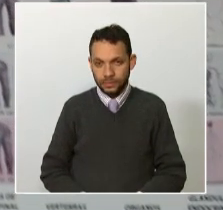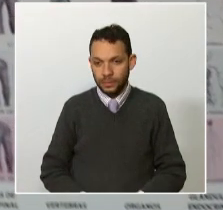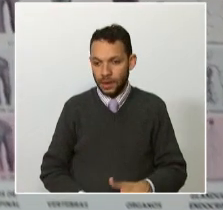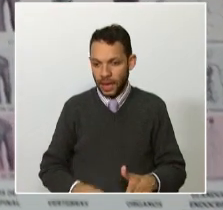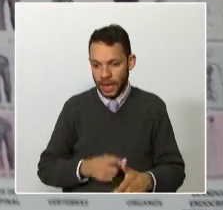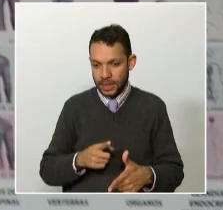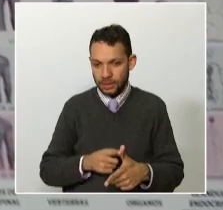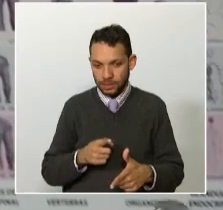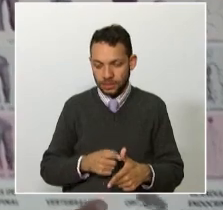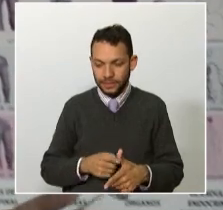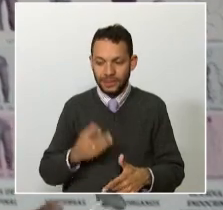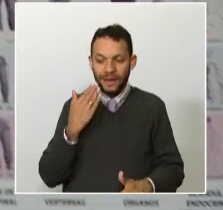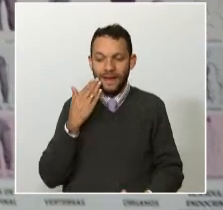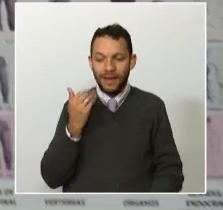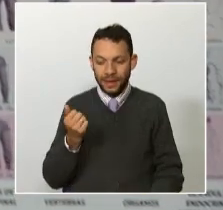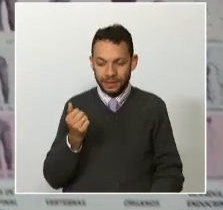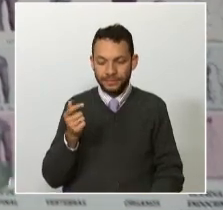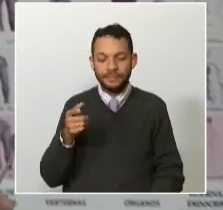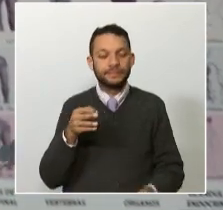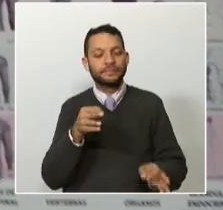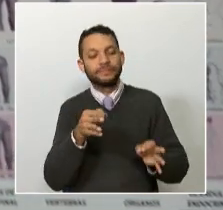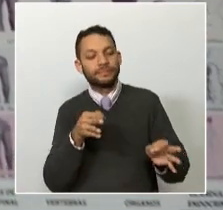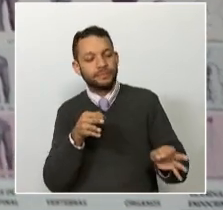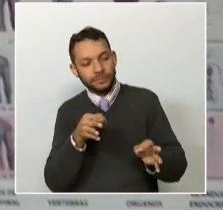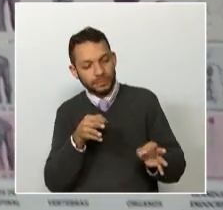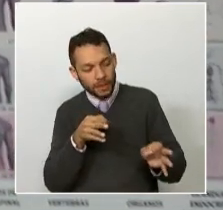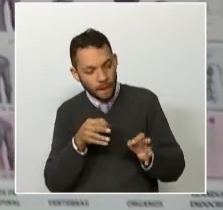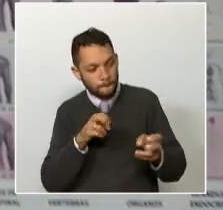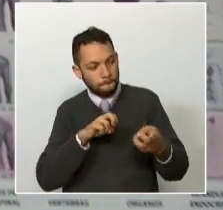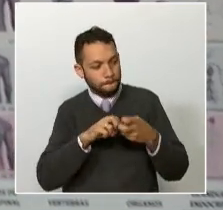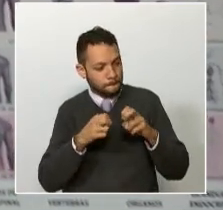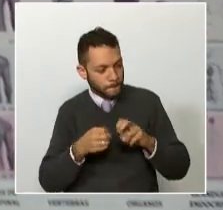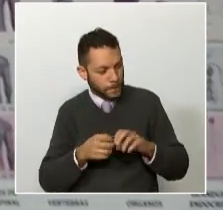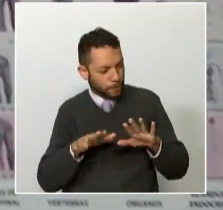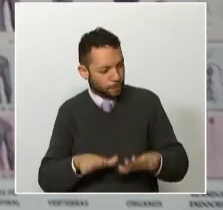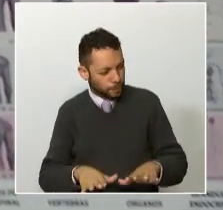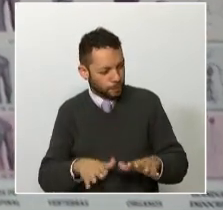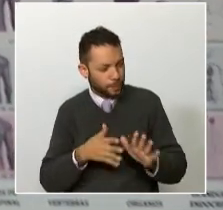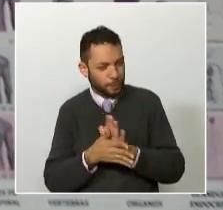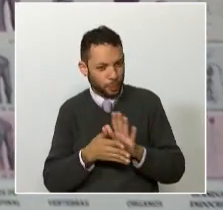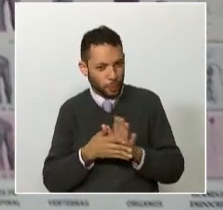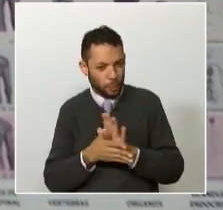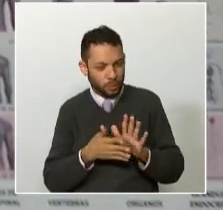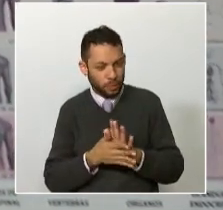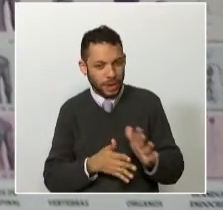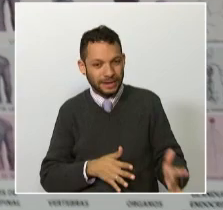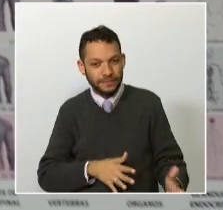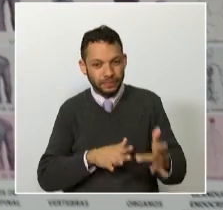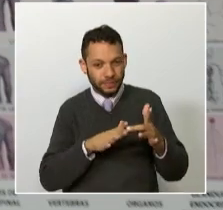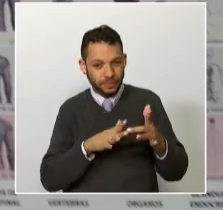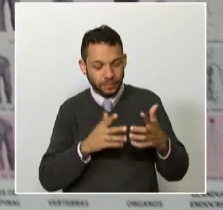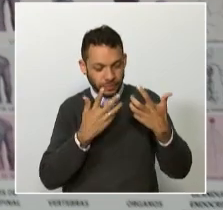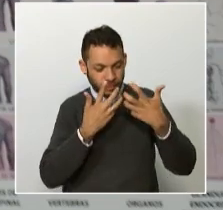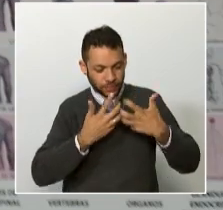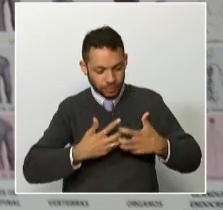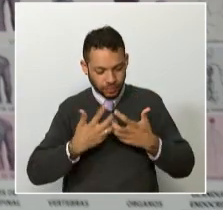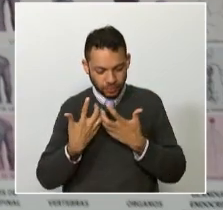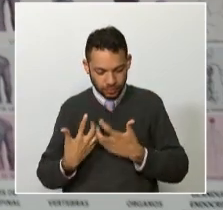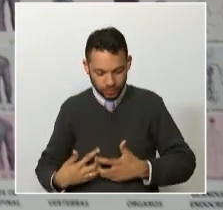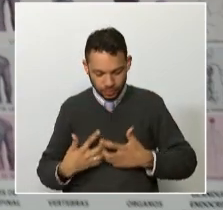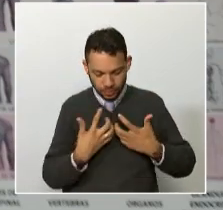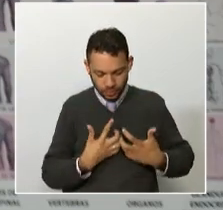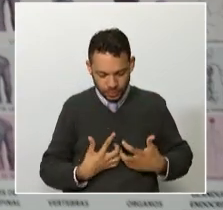Entonces, Irma nos hablaba que les explicara un poco de ese cuadro donde yo hablaba de la relación de los dientes, de esa